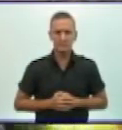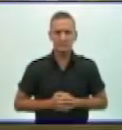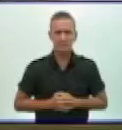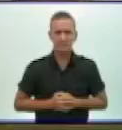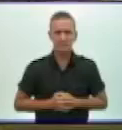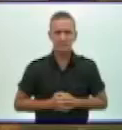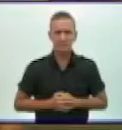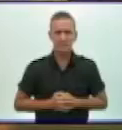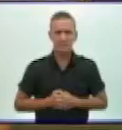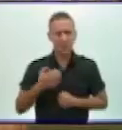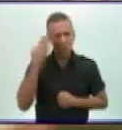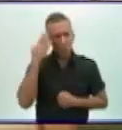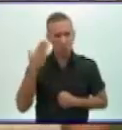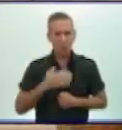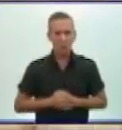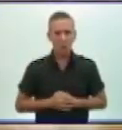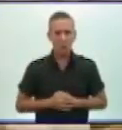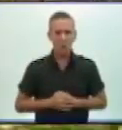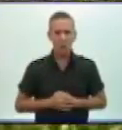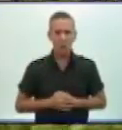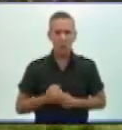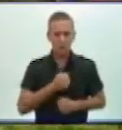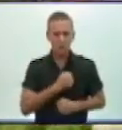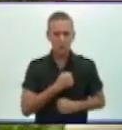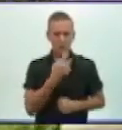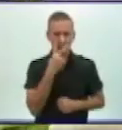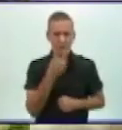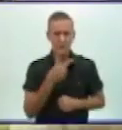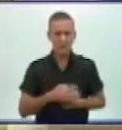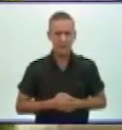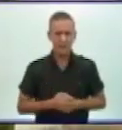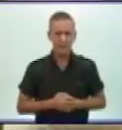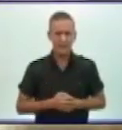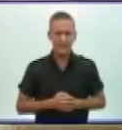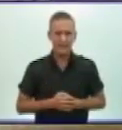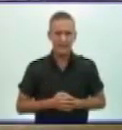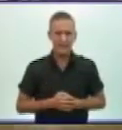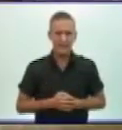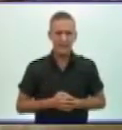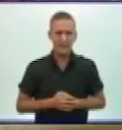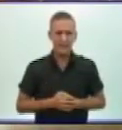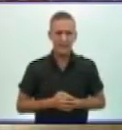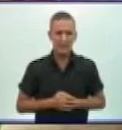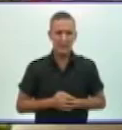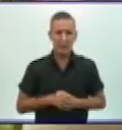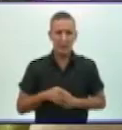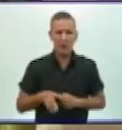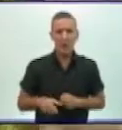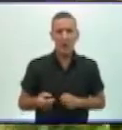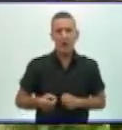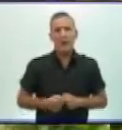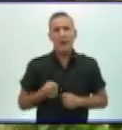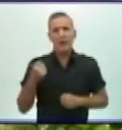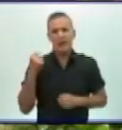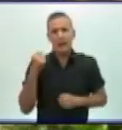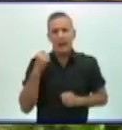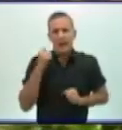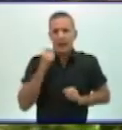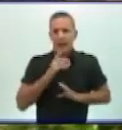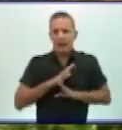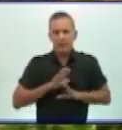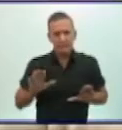Hola, Miriam. Ahora mismo voy a entrar a ver. Por fin dejaste de jugar a los escondidos. Yo no me estaba escondiendo. ¿Quién te dijo eso? No,